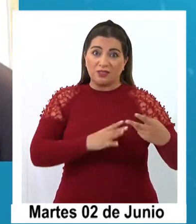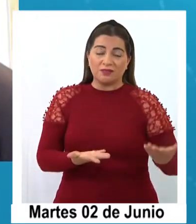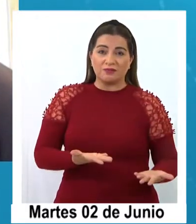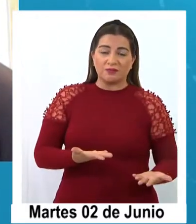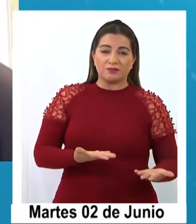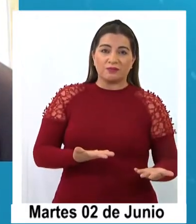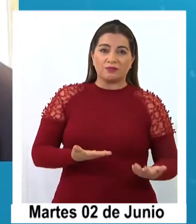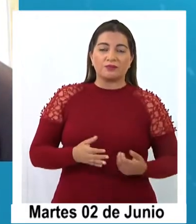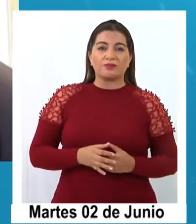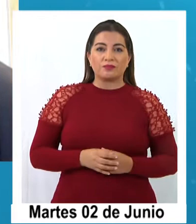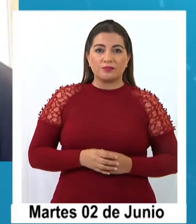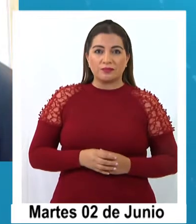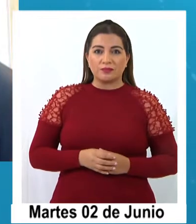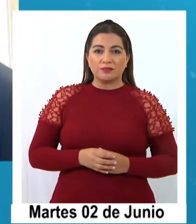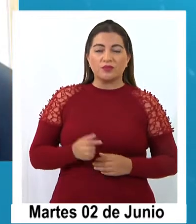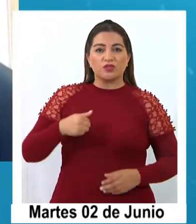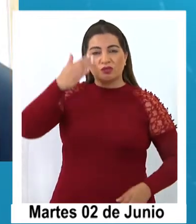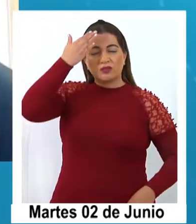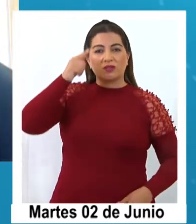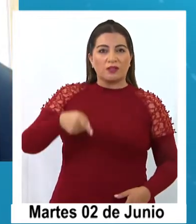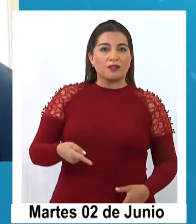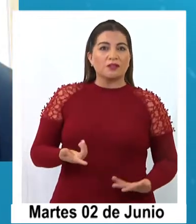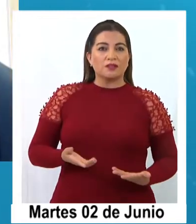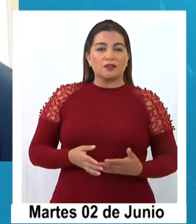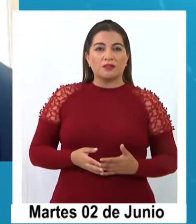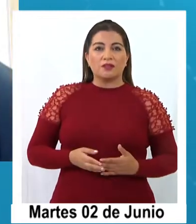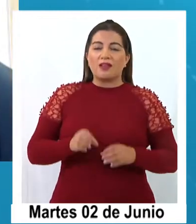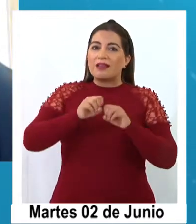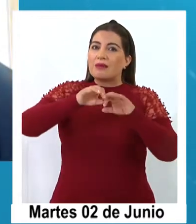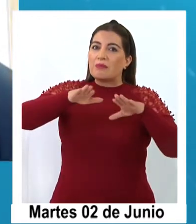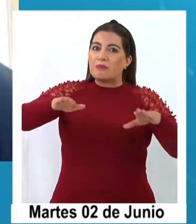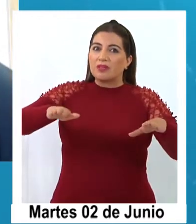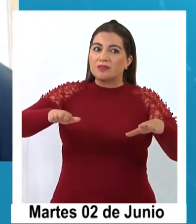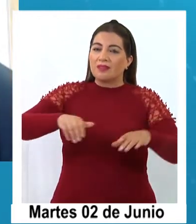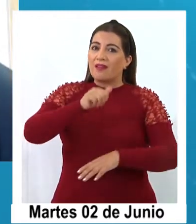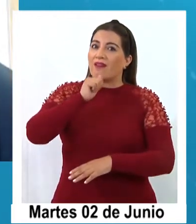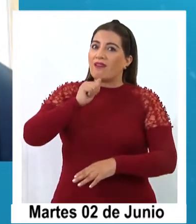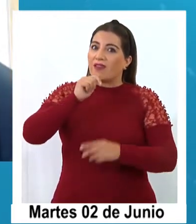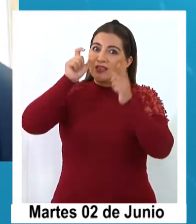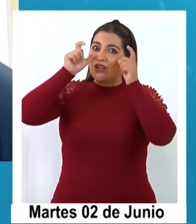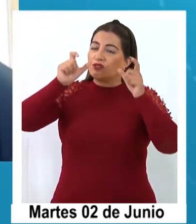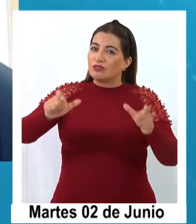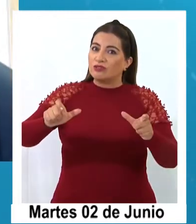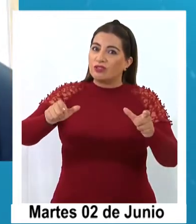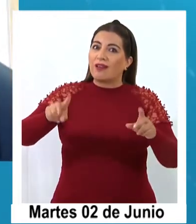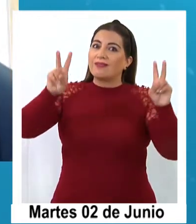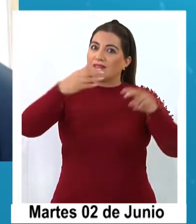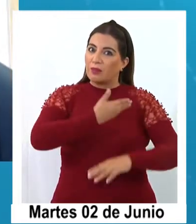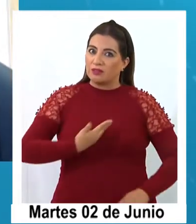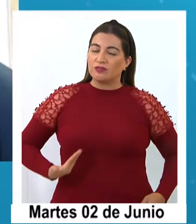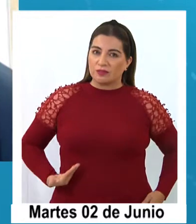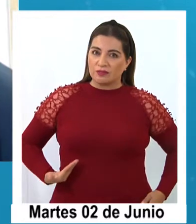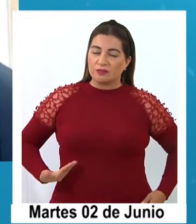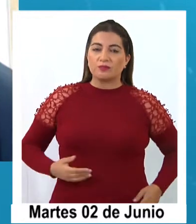bueno, en gran medida, creo que esto, esta pandemia no se ha manejado de buena manera desde el gobierno.